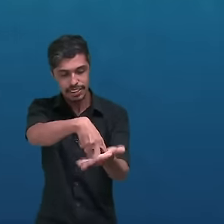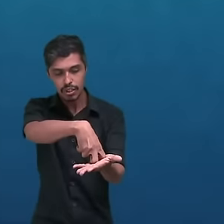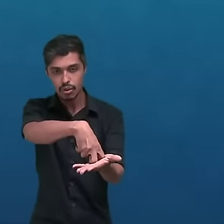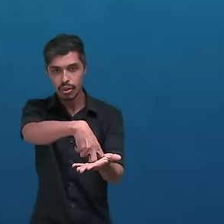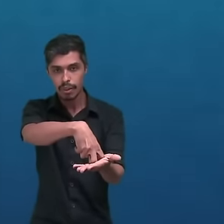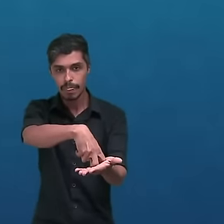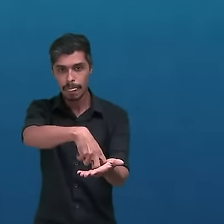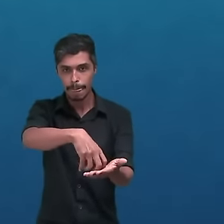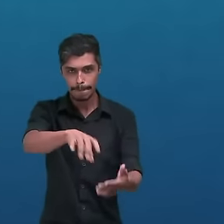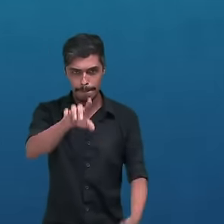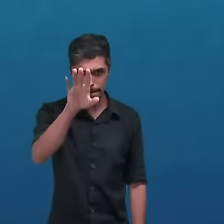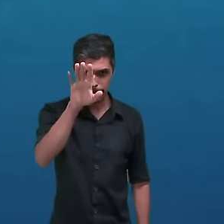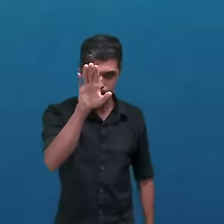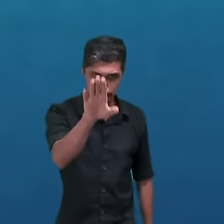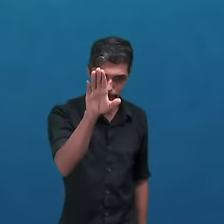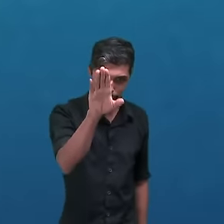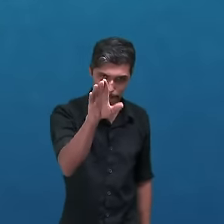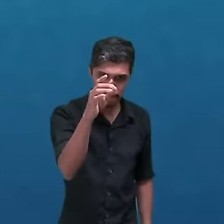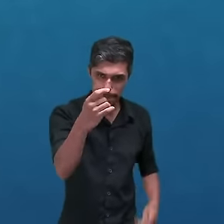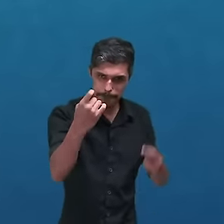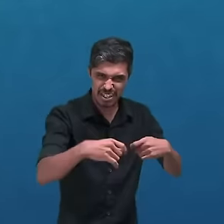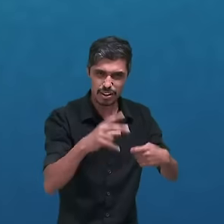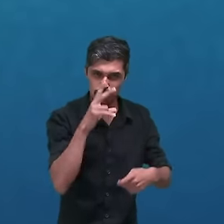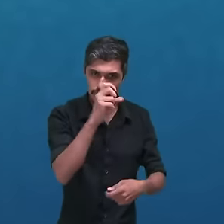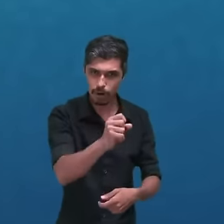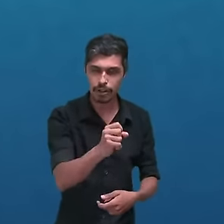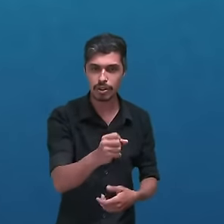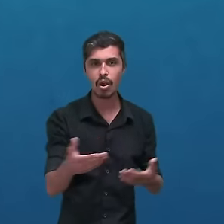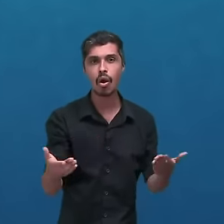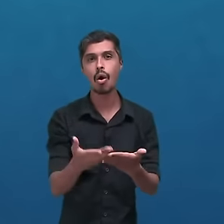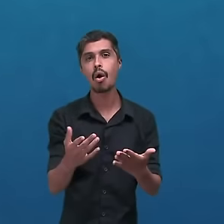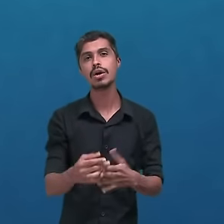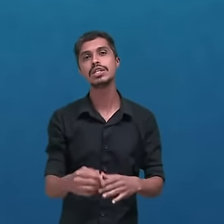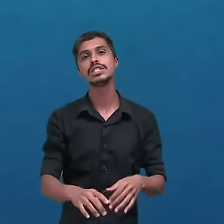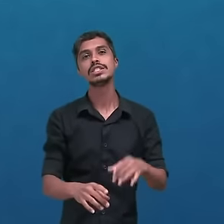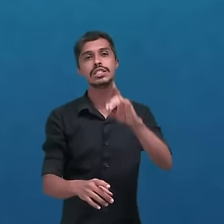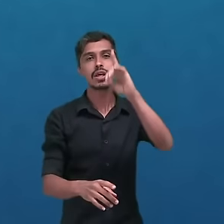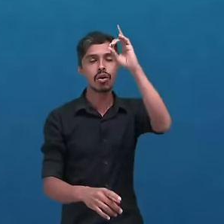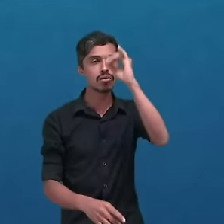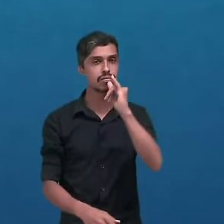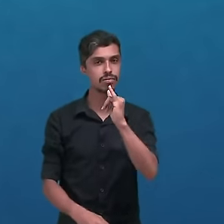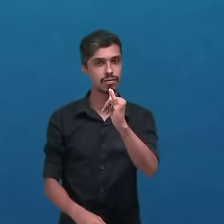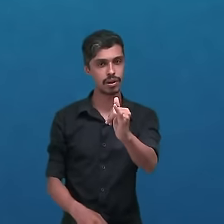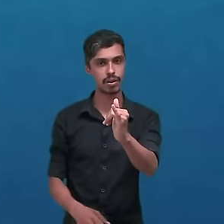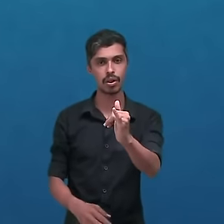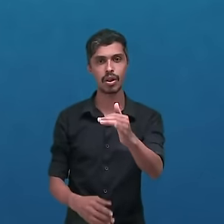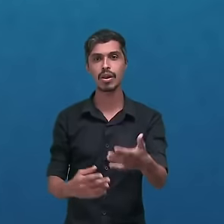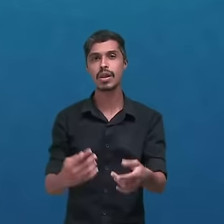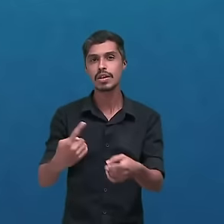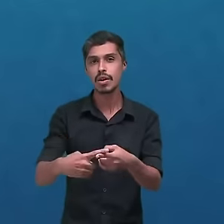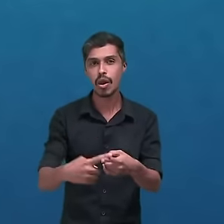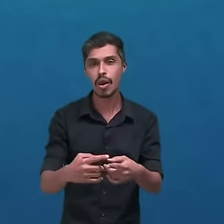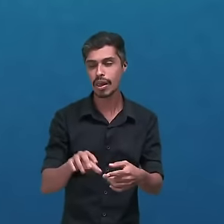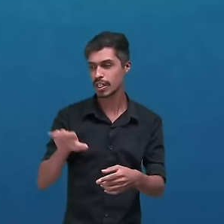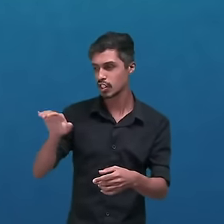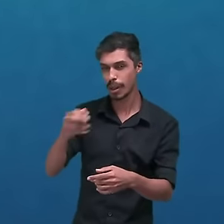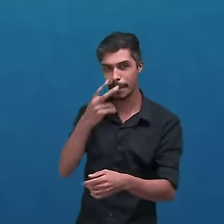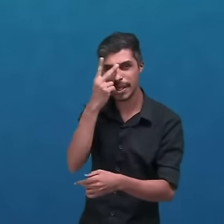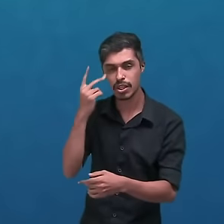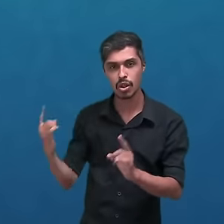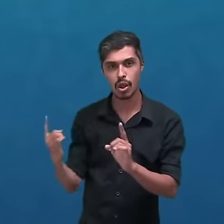si usted precisa fuerza, hoy Dios marcó este culto. Esquece de quien está perto de usted. Esquece de